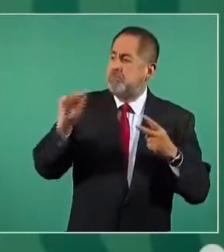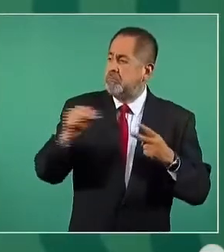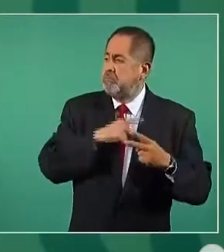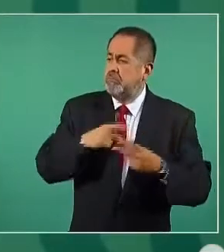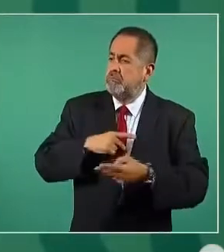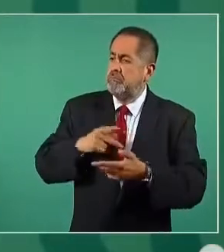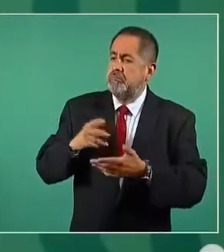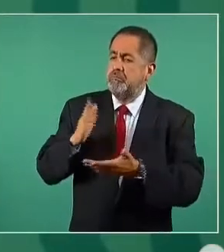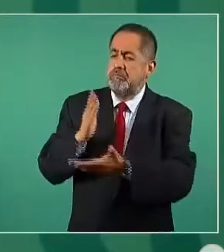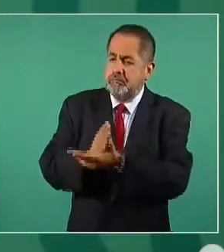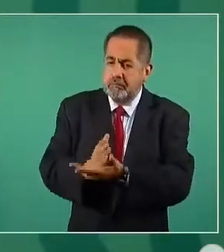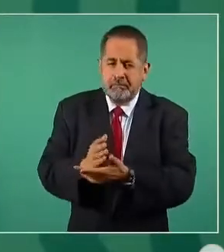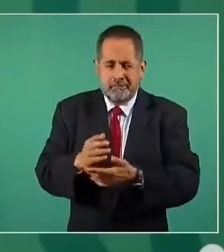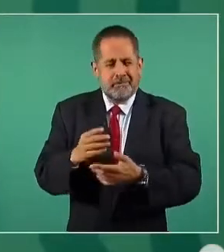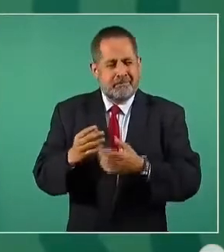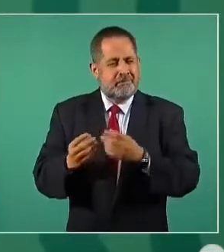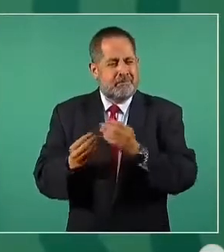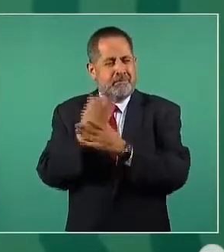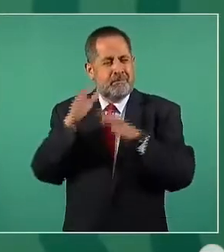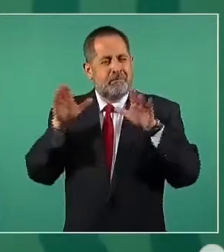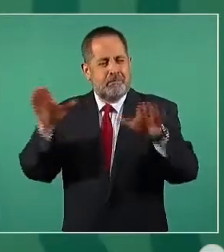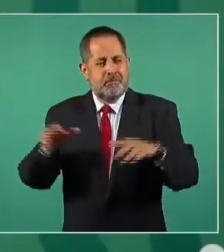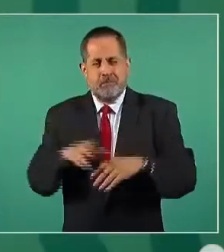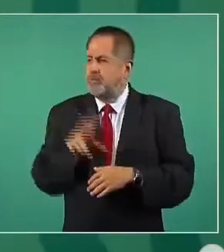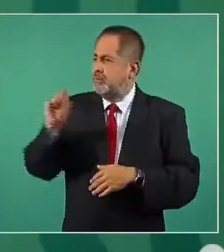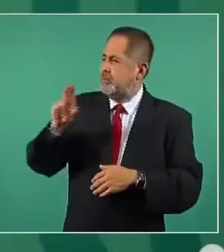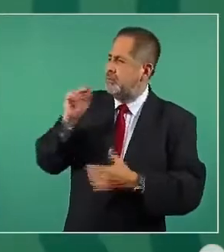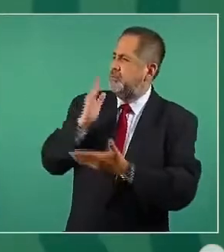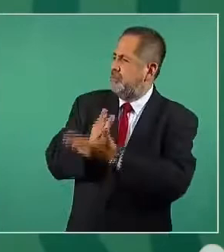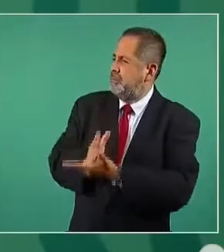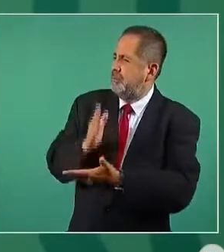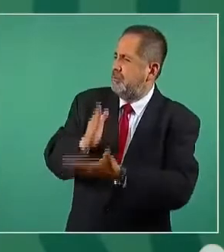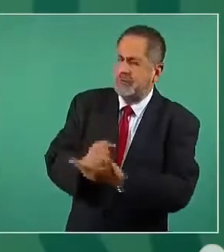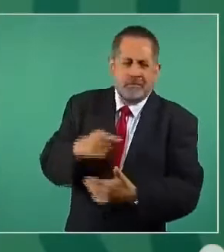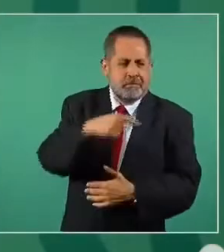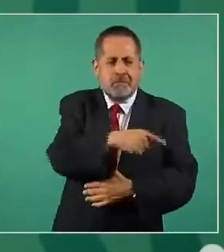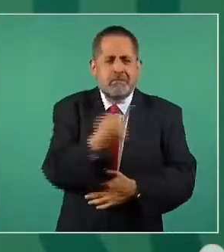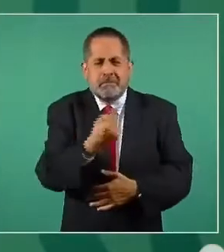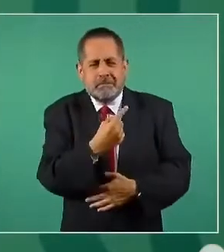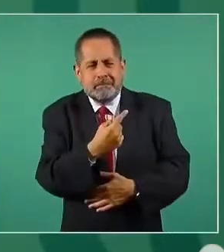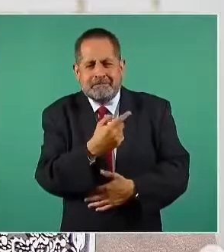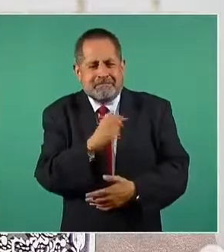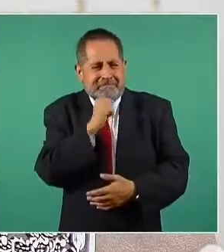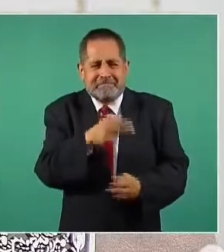hiciera el nuevo aeropuerto. ¿En qué les perjudicaba?